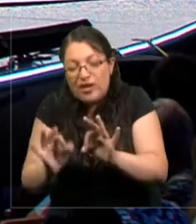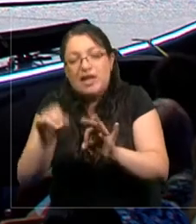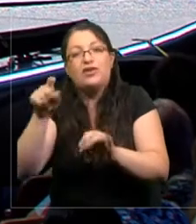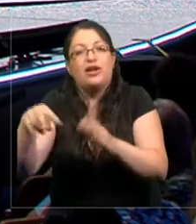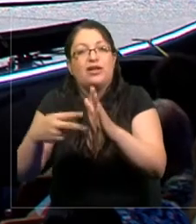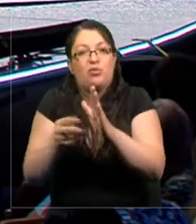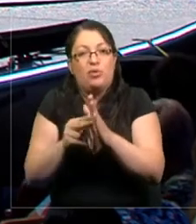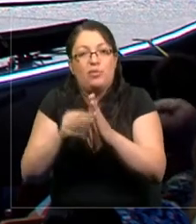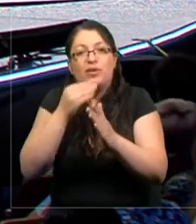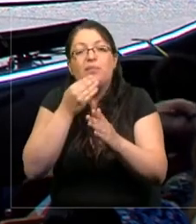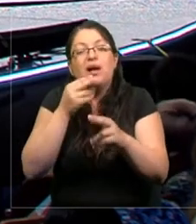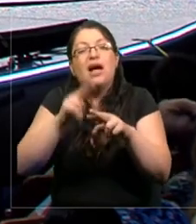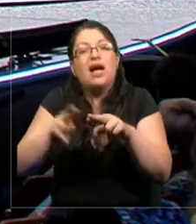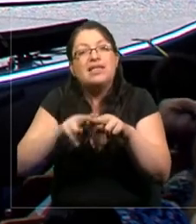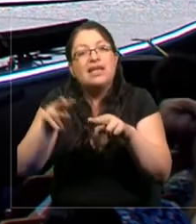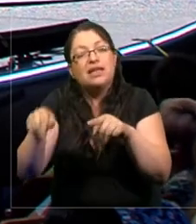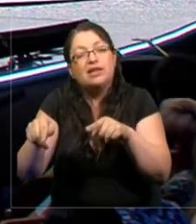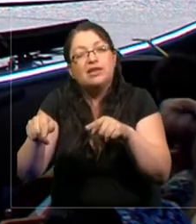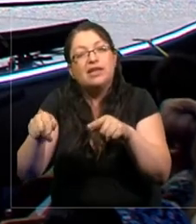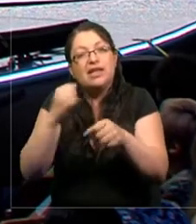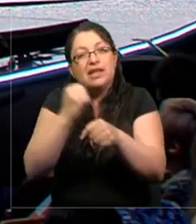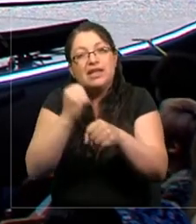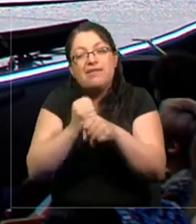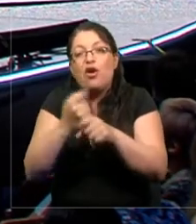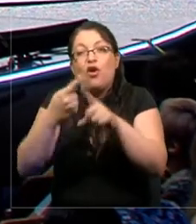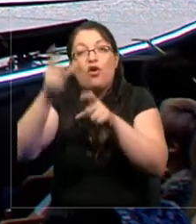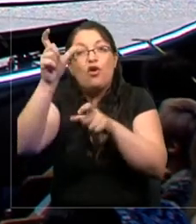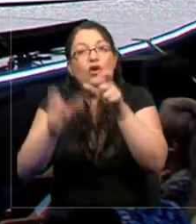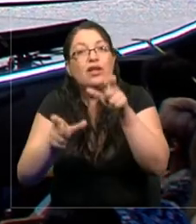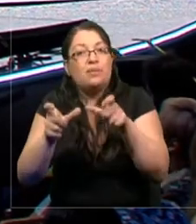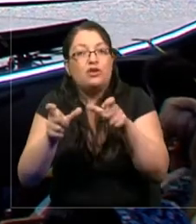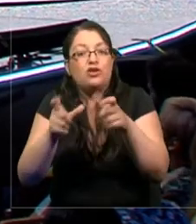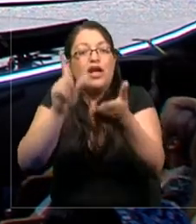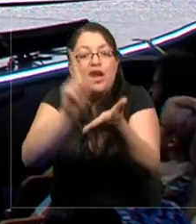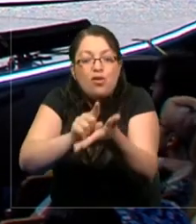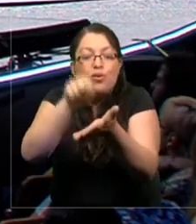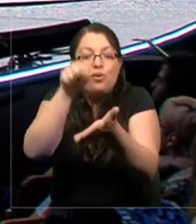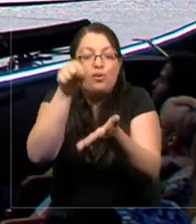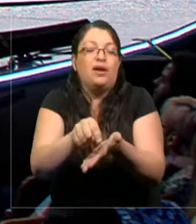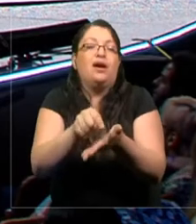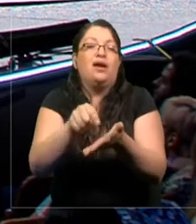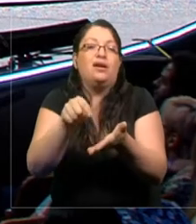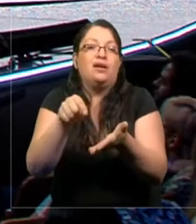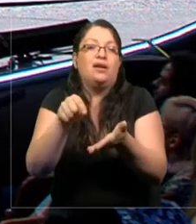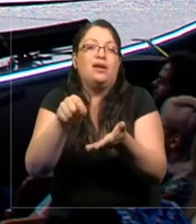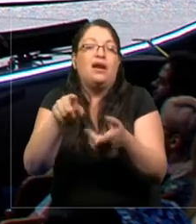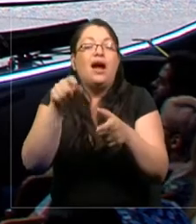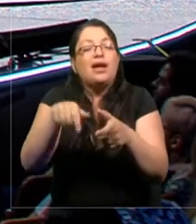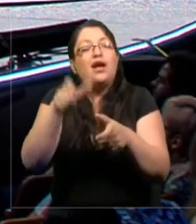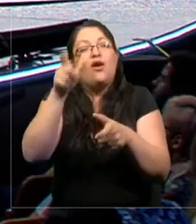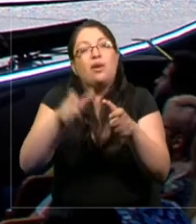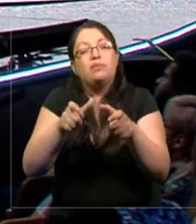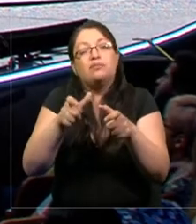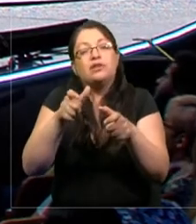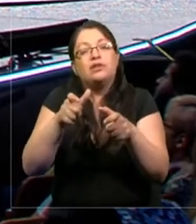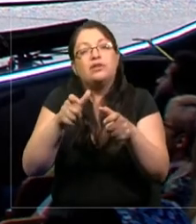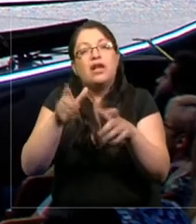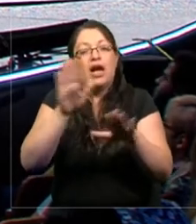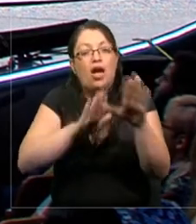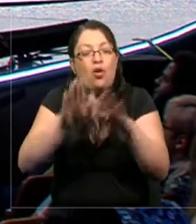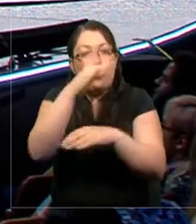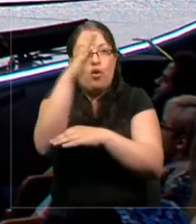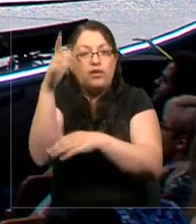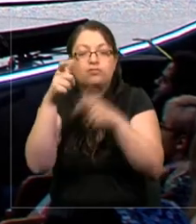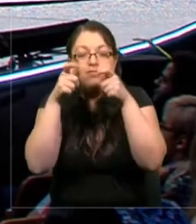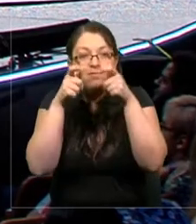construir esos trabajos científicos con la gente que están en las localidades en este caso con los guardaparques que eran los únicos habitantes de